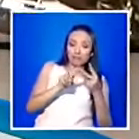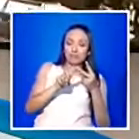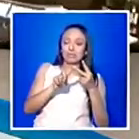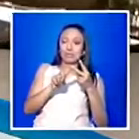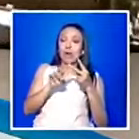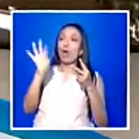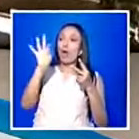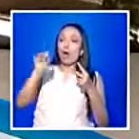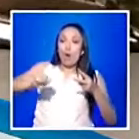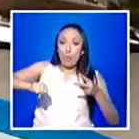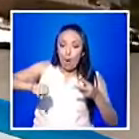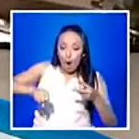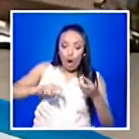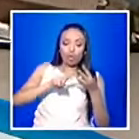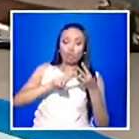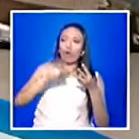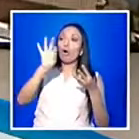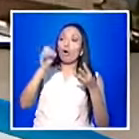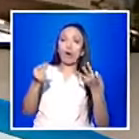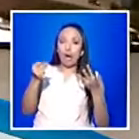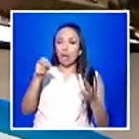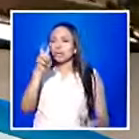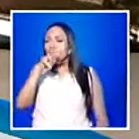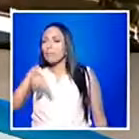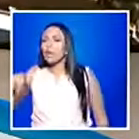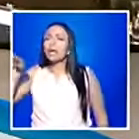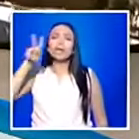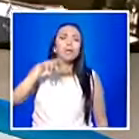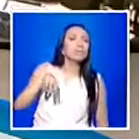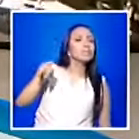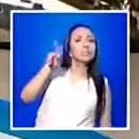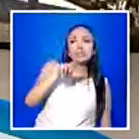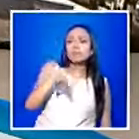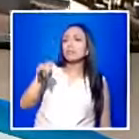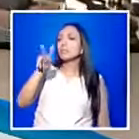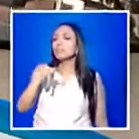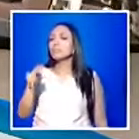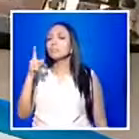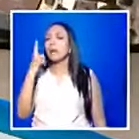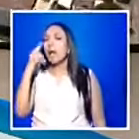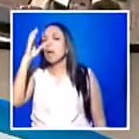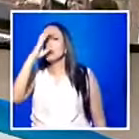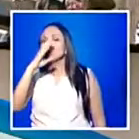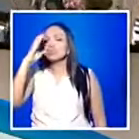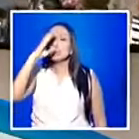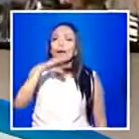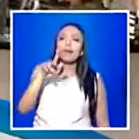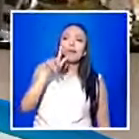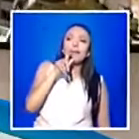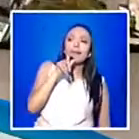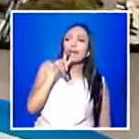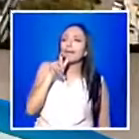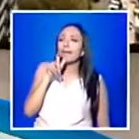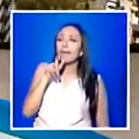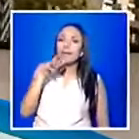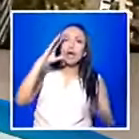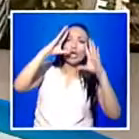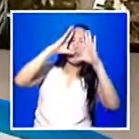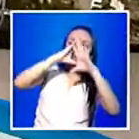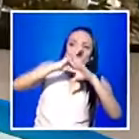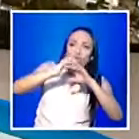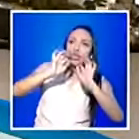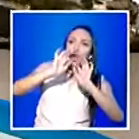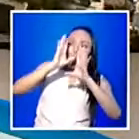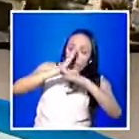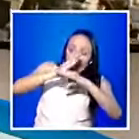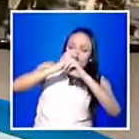también en motocicletas. Están rondando para ver a quién pueden cazar, repito, principalmente en la noche o en la madrugada, así que no